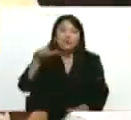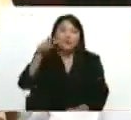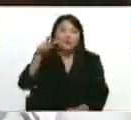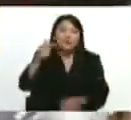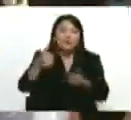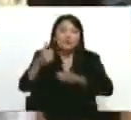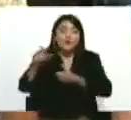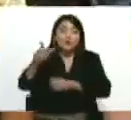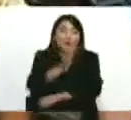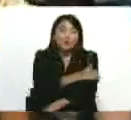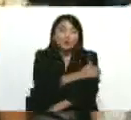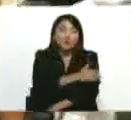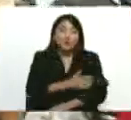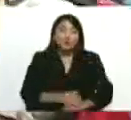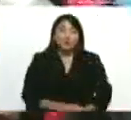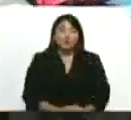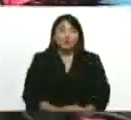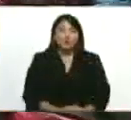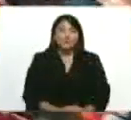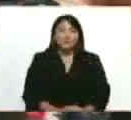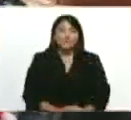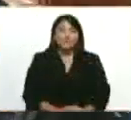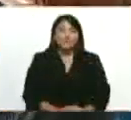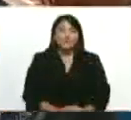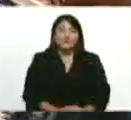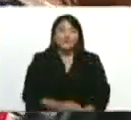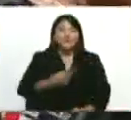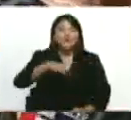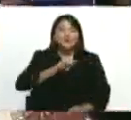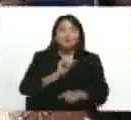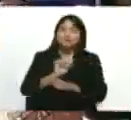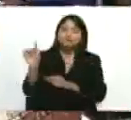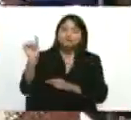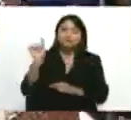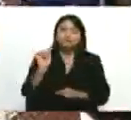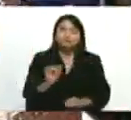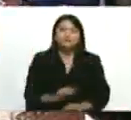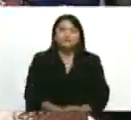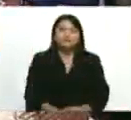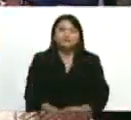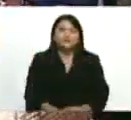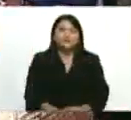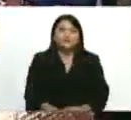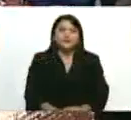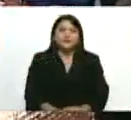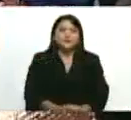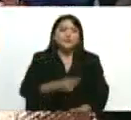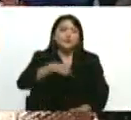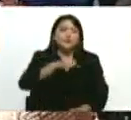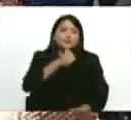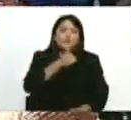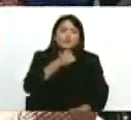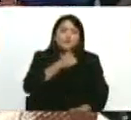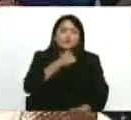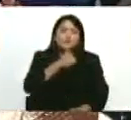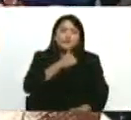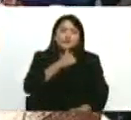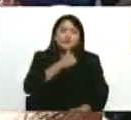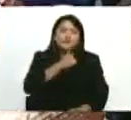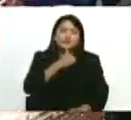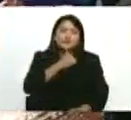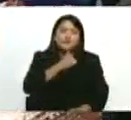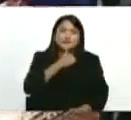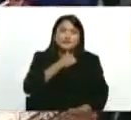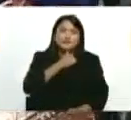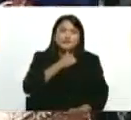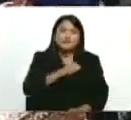¿Ah? Aquí nosotros le hemos demostrado a ellos, miren, una tolerancia extrema a